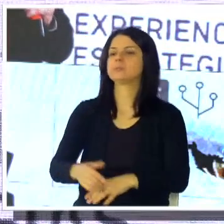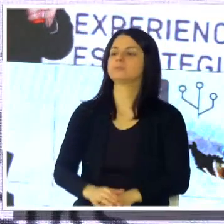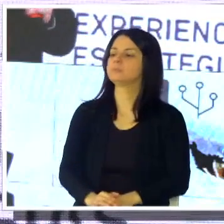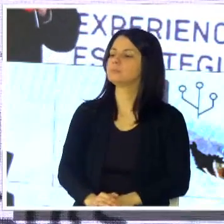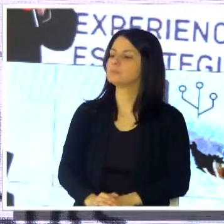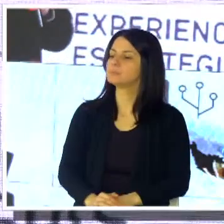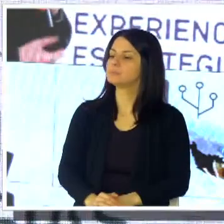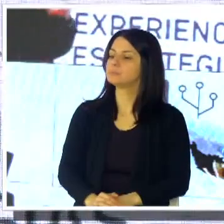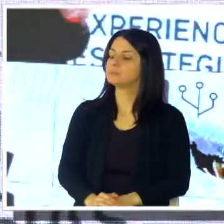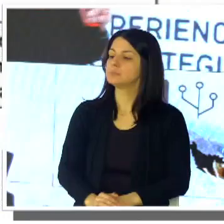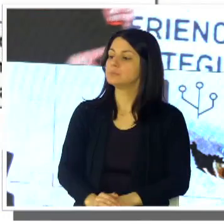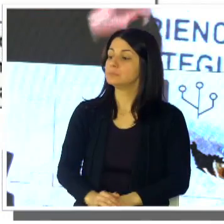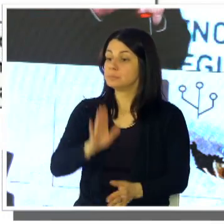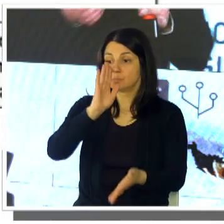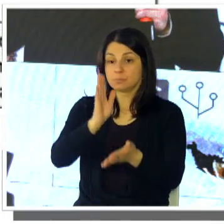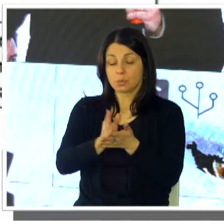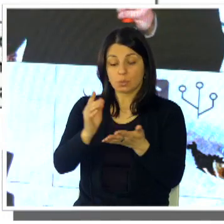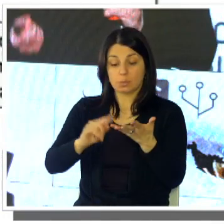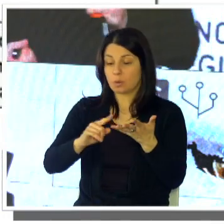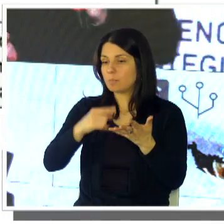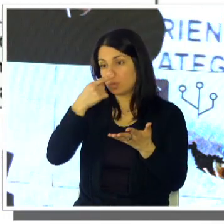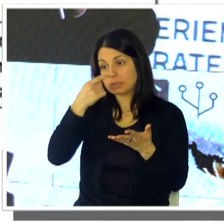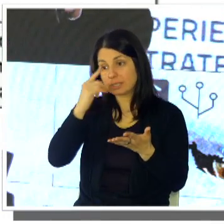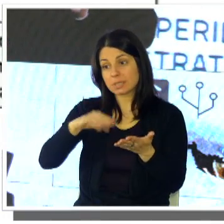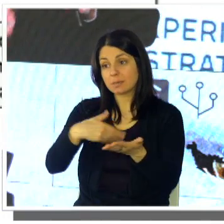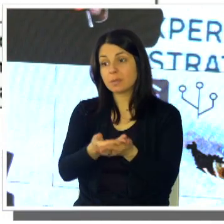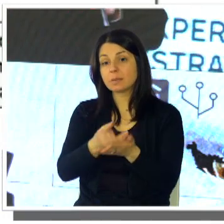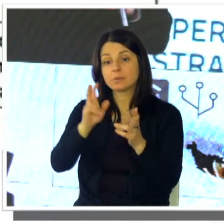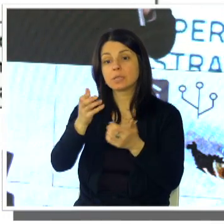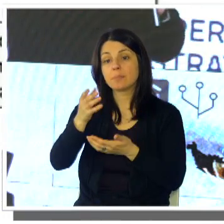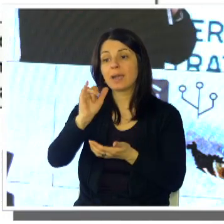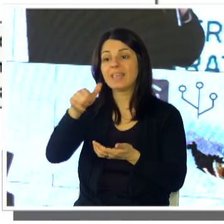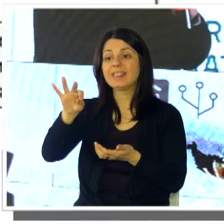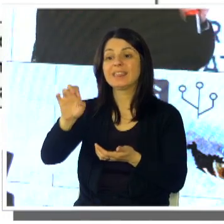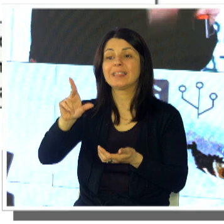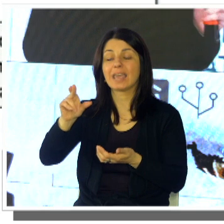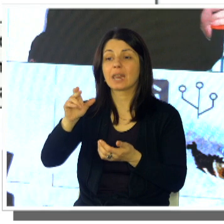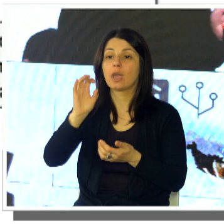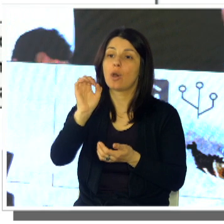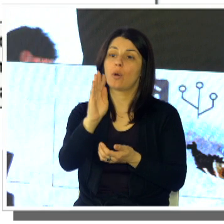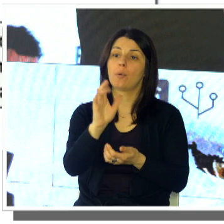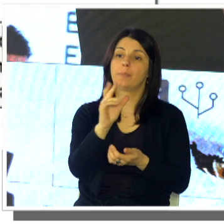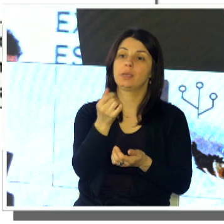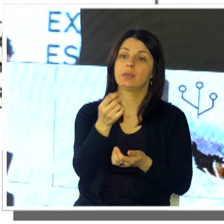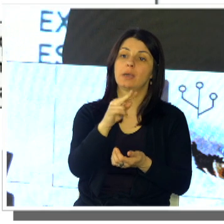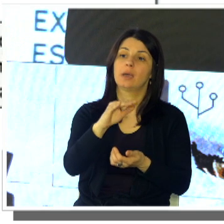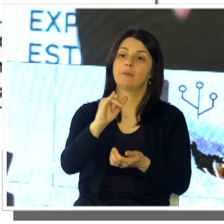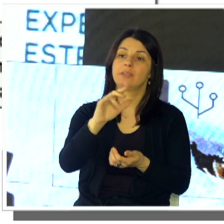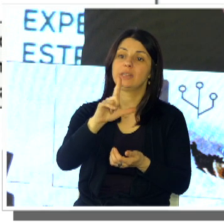Y el último punto interesante que planteamos era la interoperabilidad. Eso es algo que hay que poner mucho